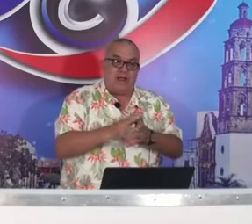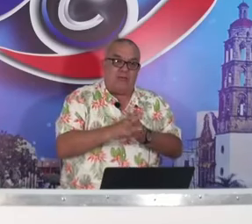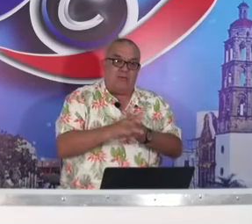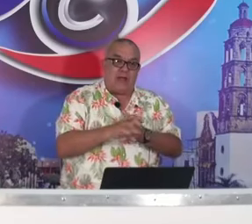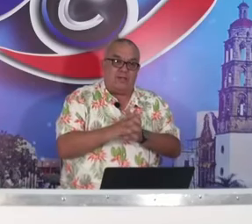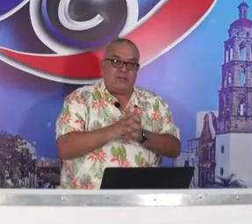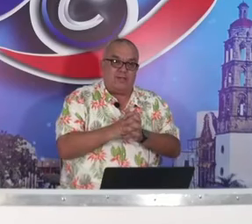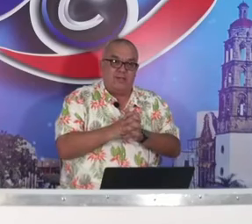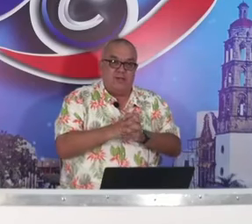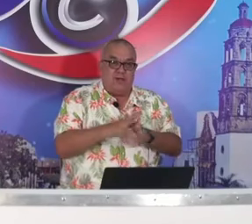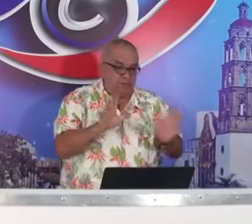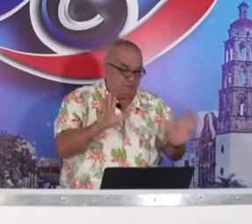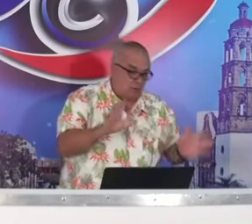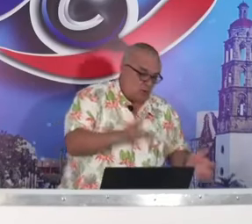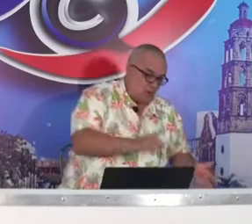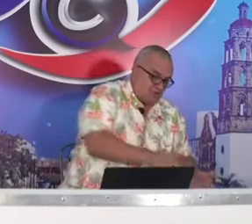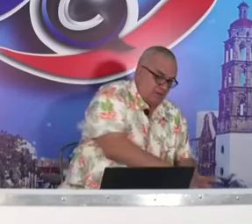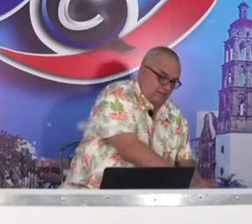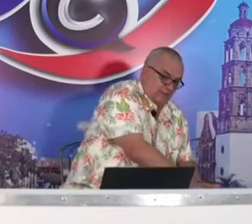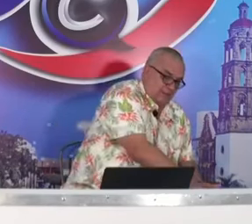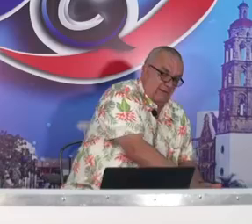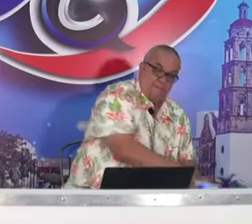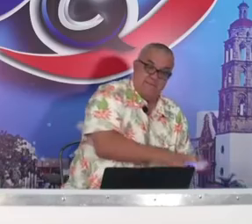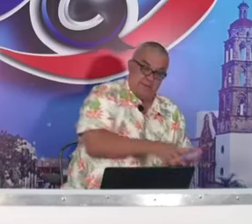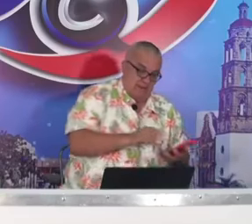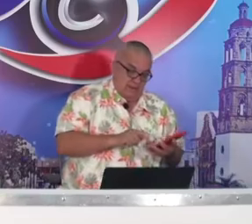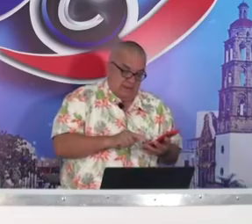la han querido dar. Roberto Torres,